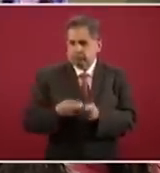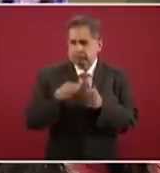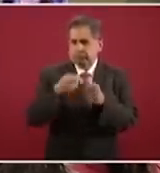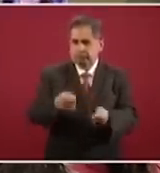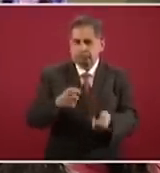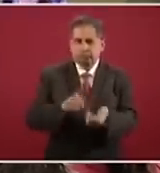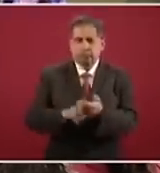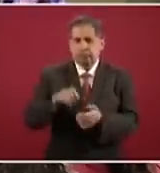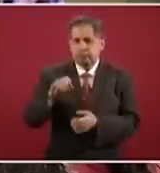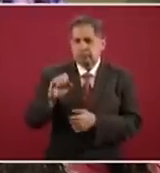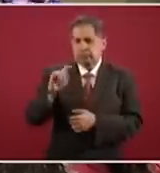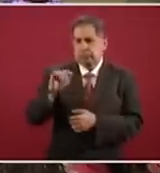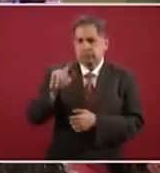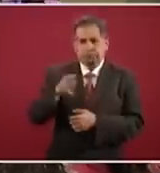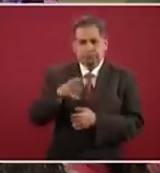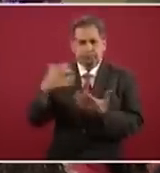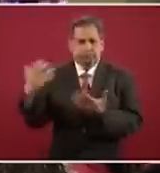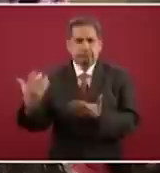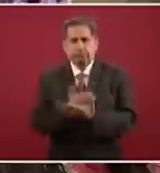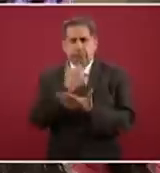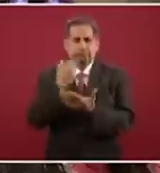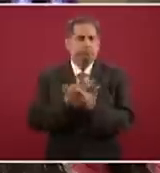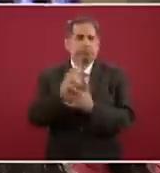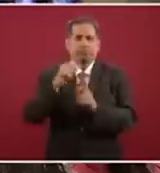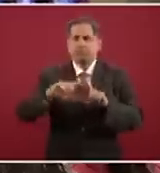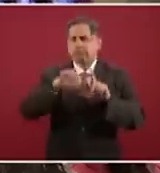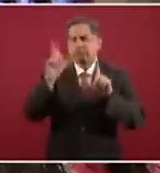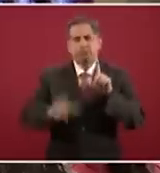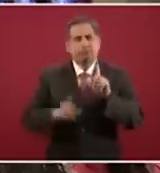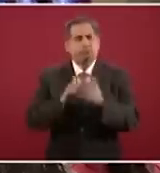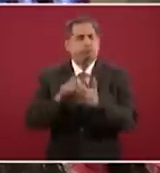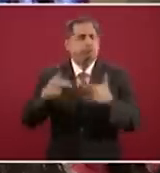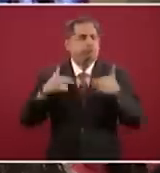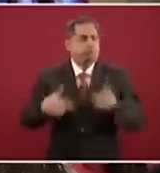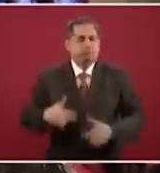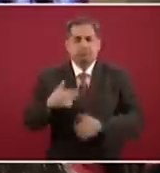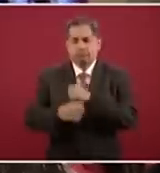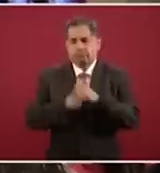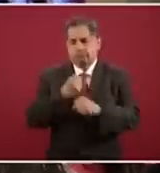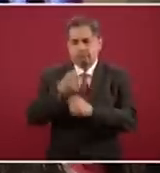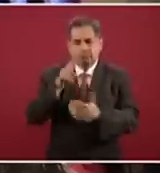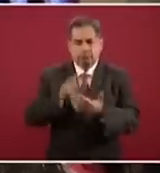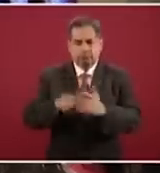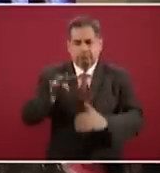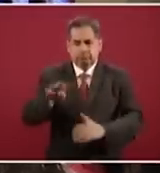Eugenio Manuel, ganadora del Premio Nacional de los Derechos Humanos 2019.